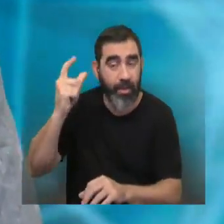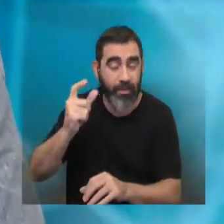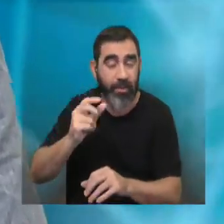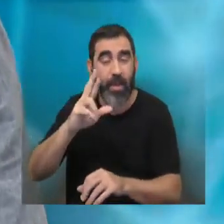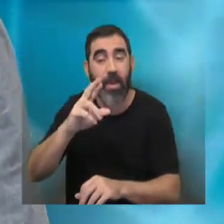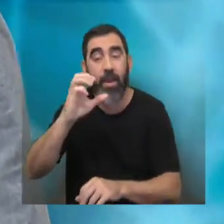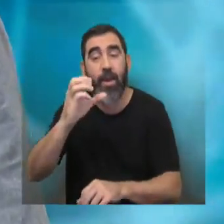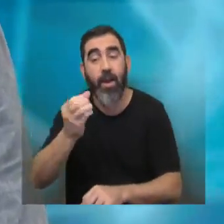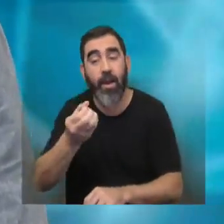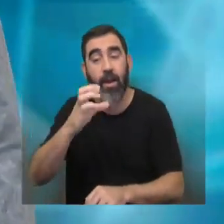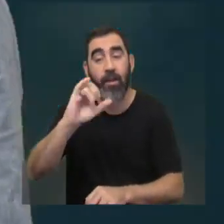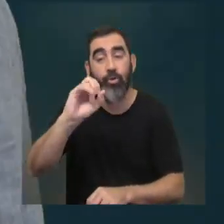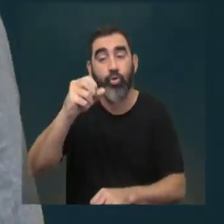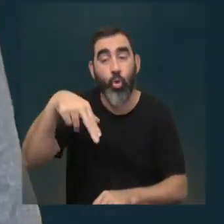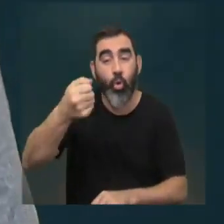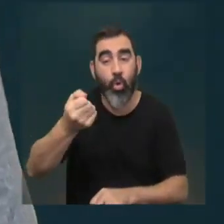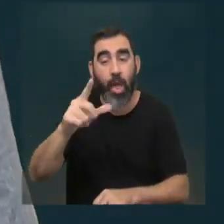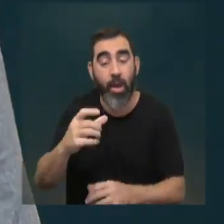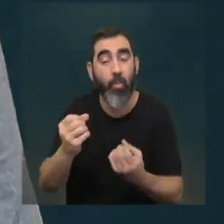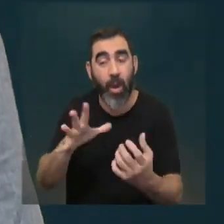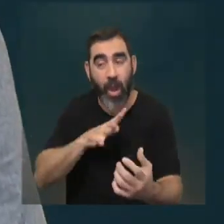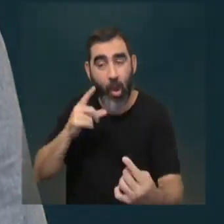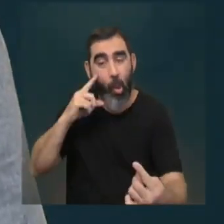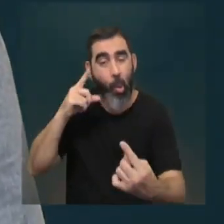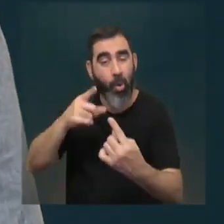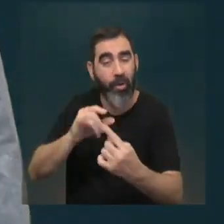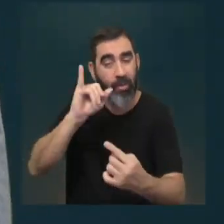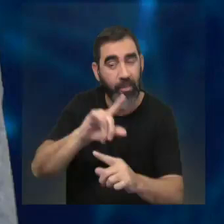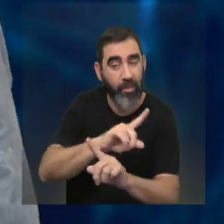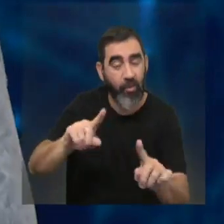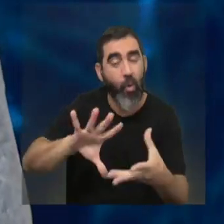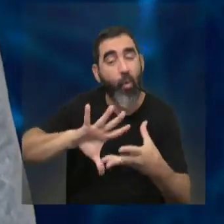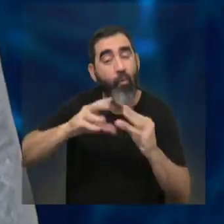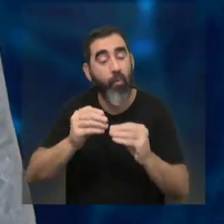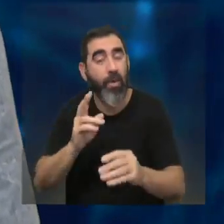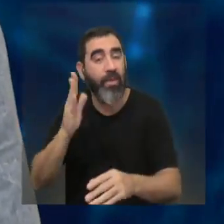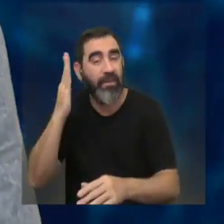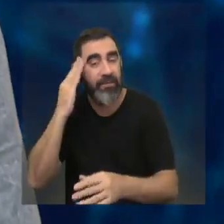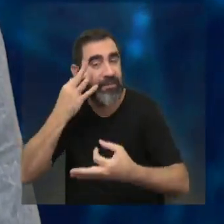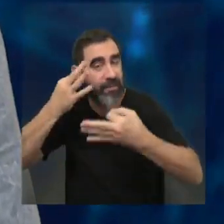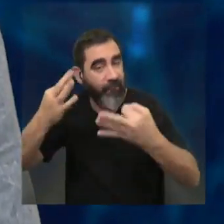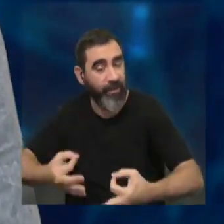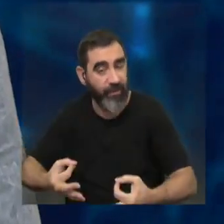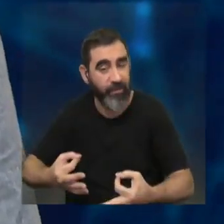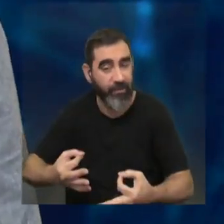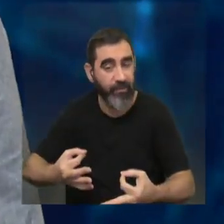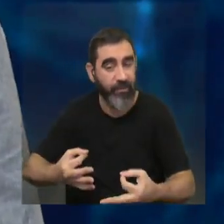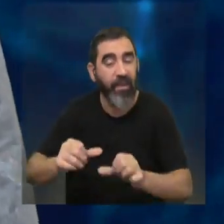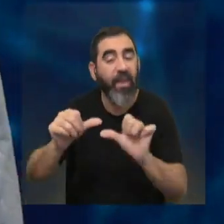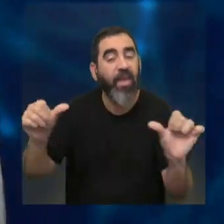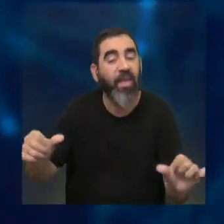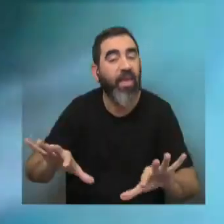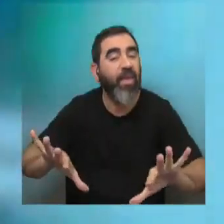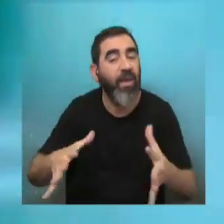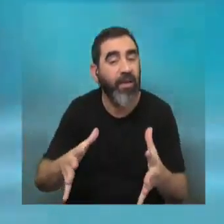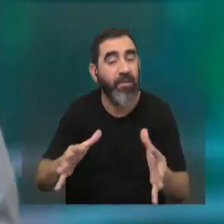tener algún objetivo, ¿no? y alguna manera de medir lo que se hace o